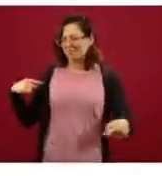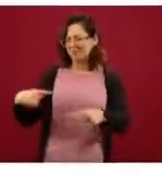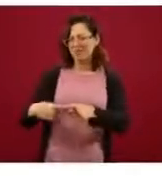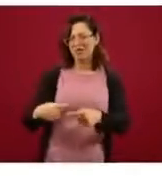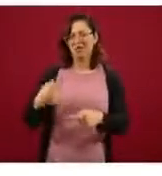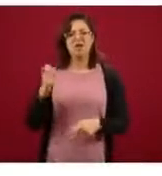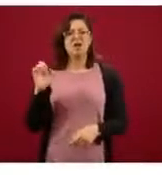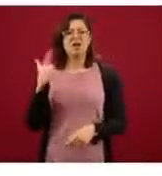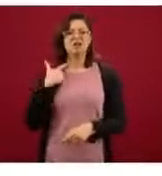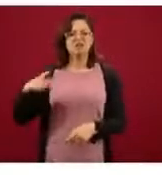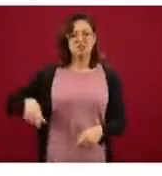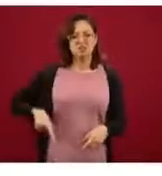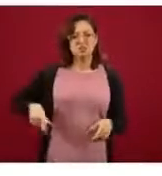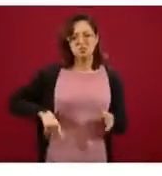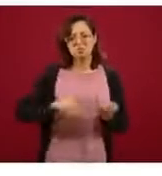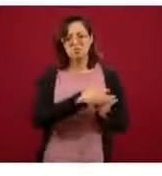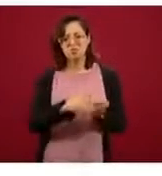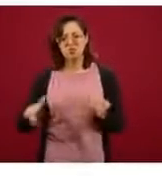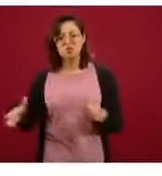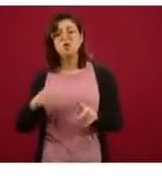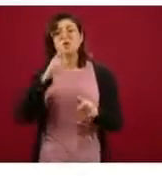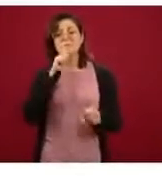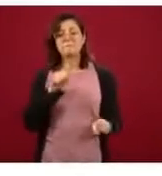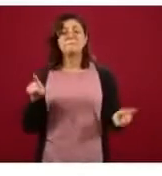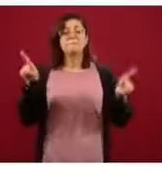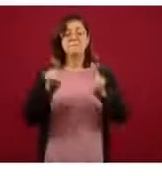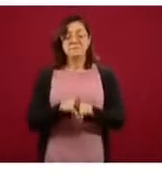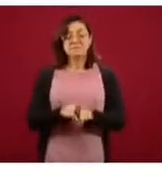administración anterior. Además